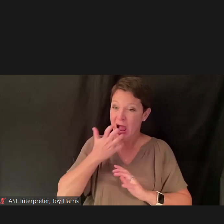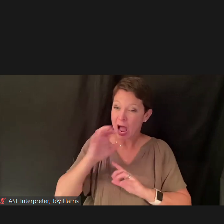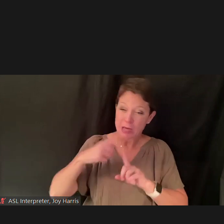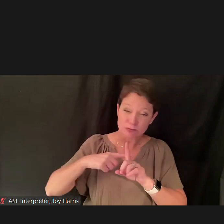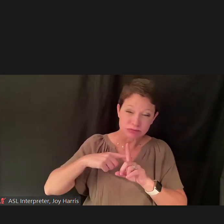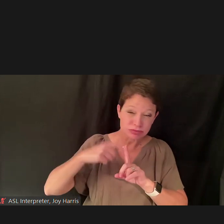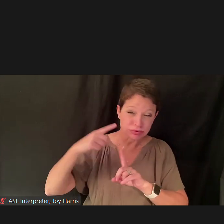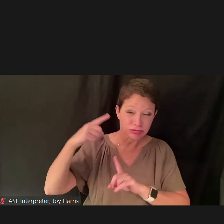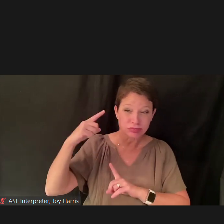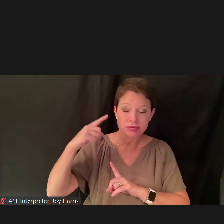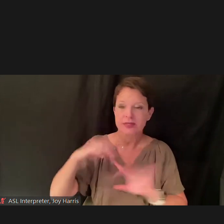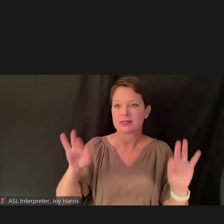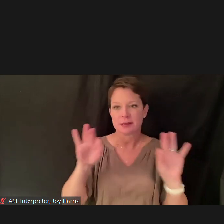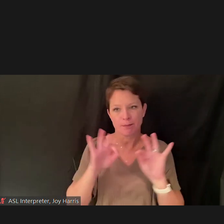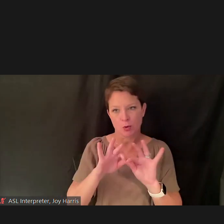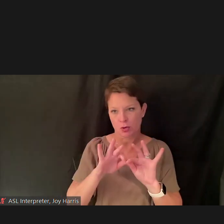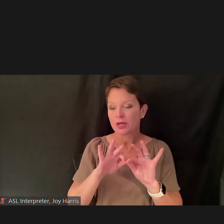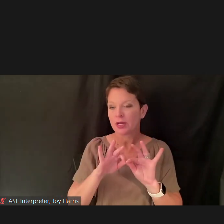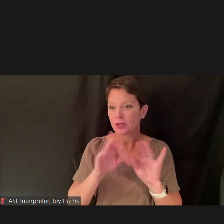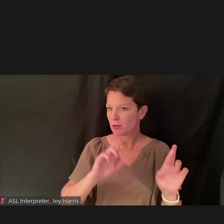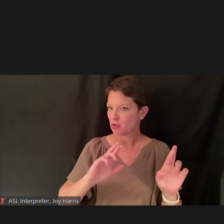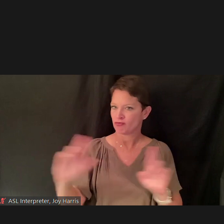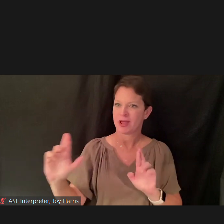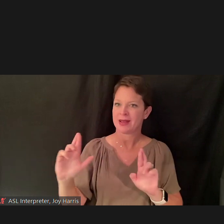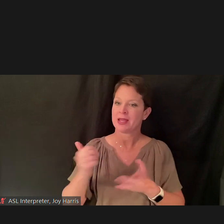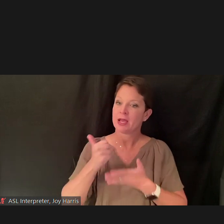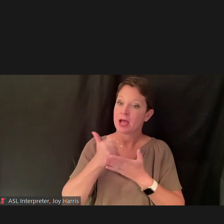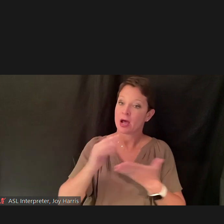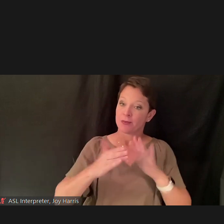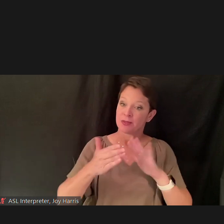preparándonos para cuando el clima vaya a estar muy caliente,